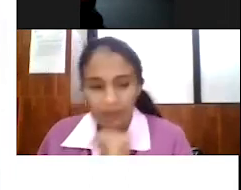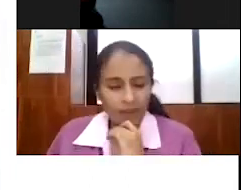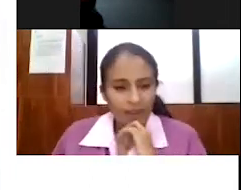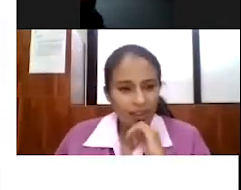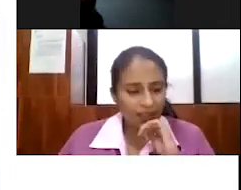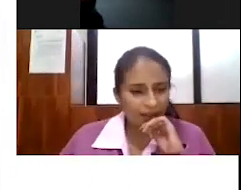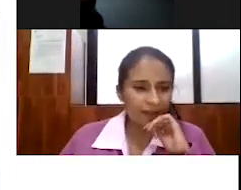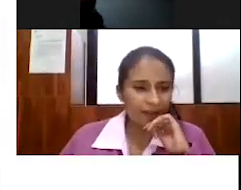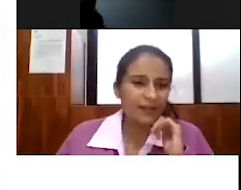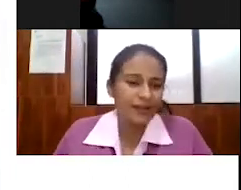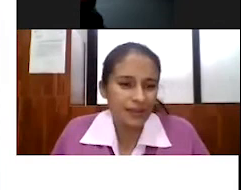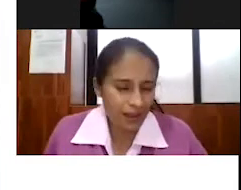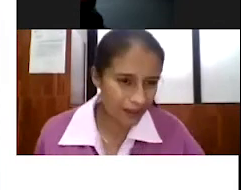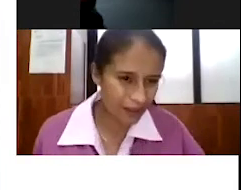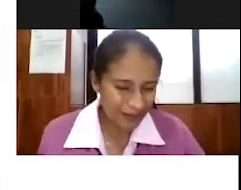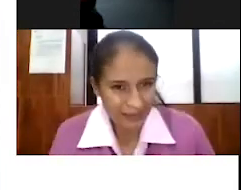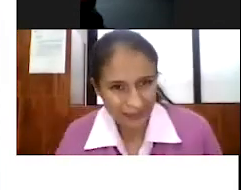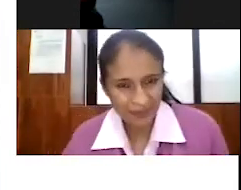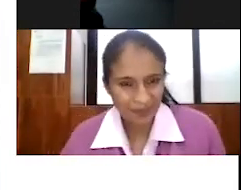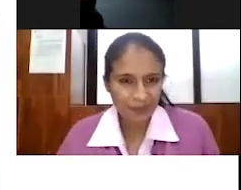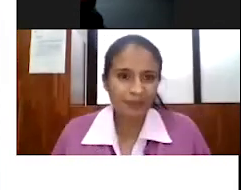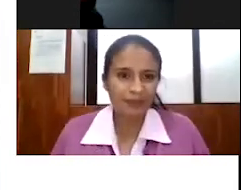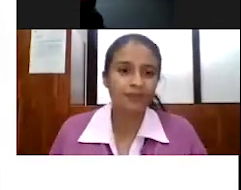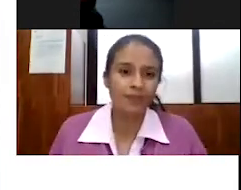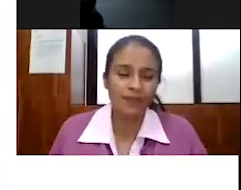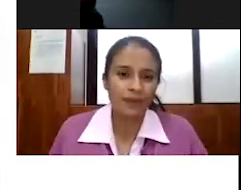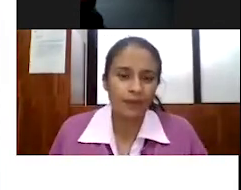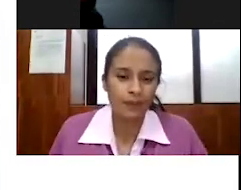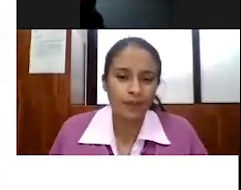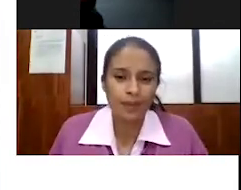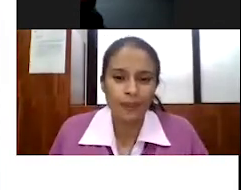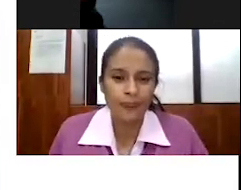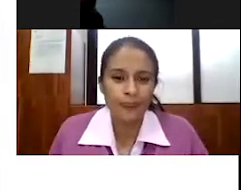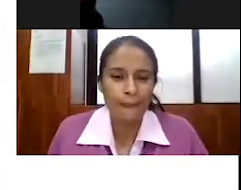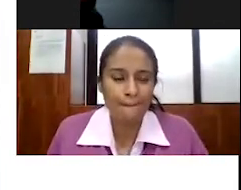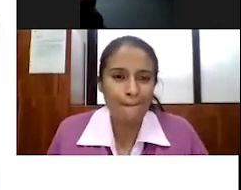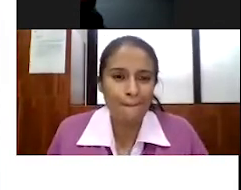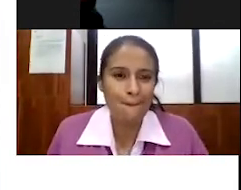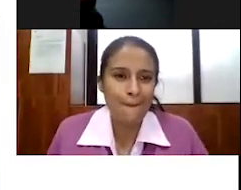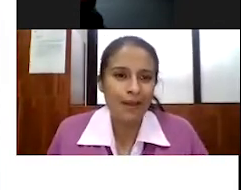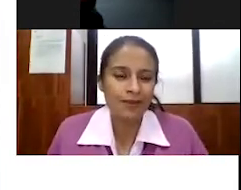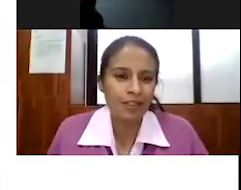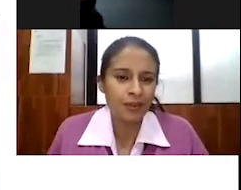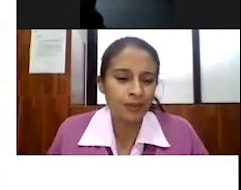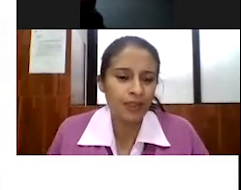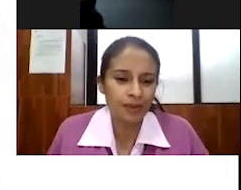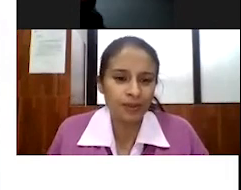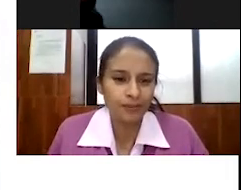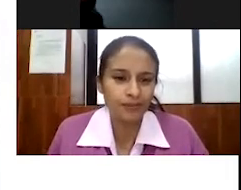pueden tener la misma edad, pero la composición ósea o corpulenta del niño puede ser muy distinta. ¿Ok?